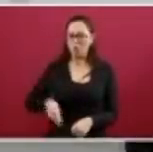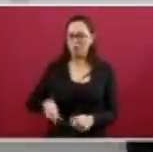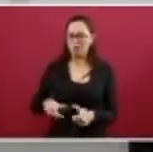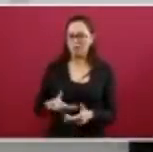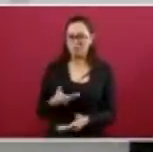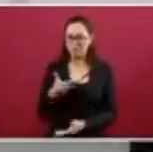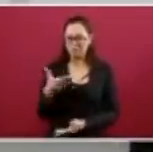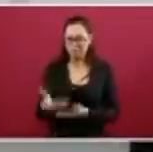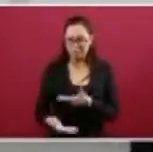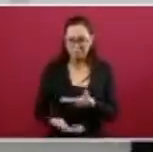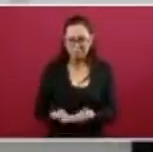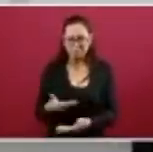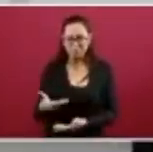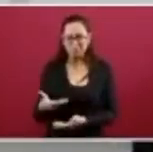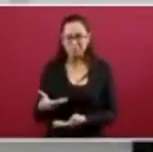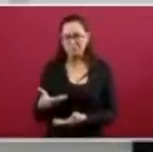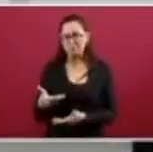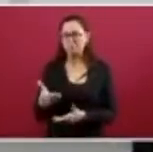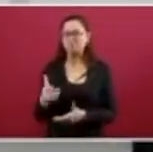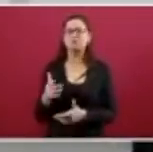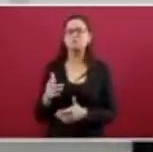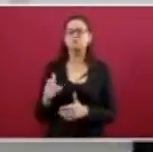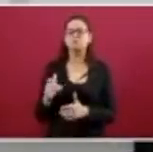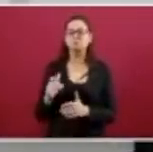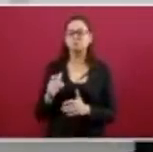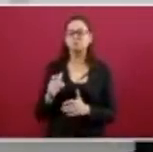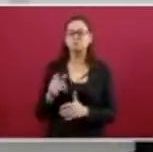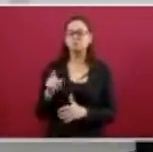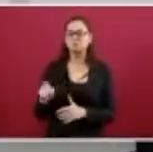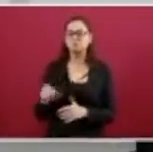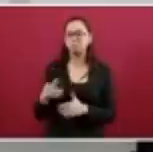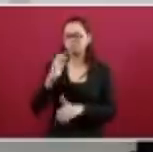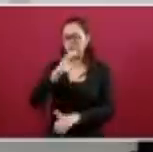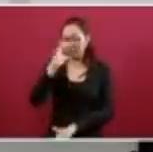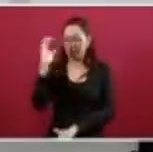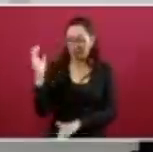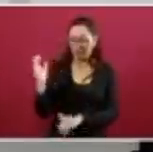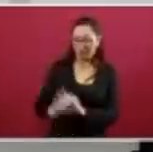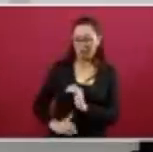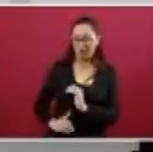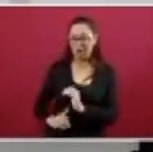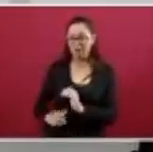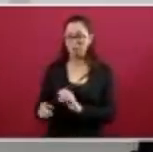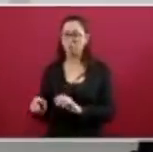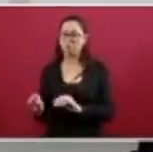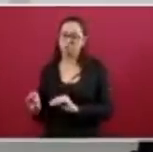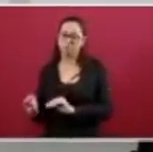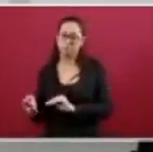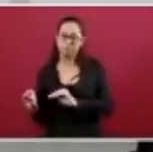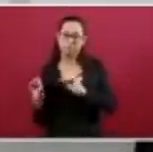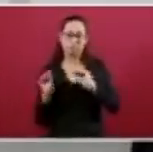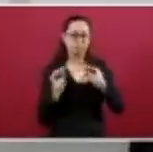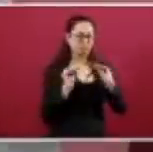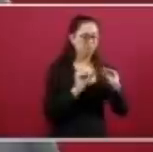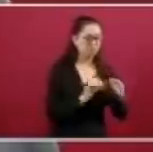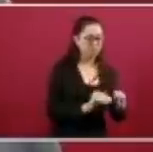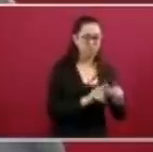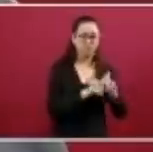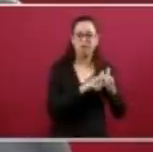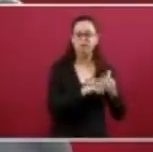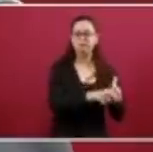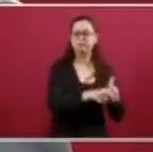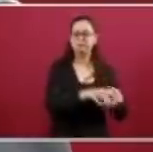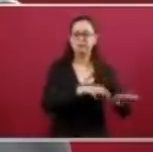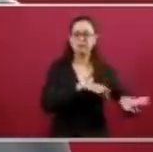su desempeño en el sector público y se pasan a trabajar a